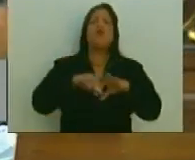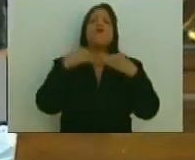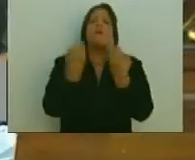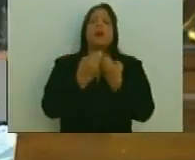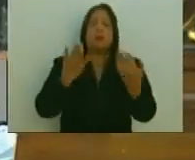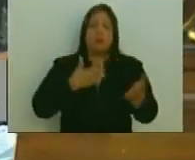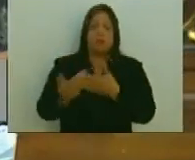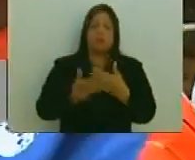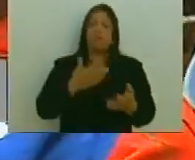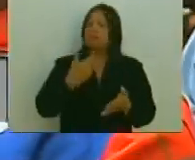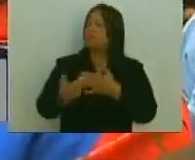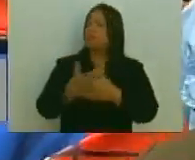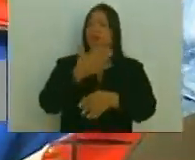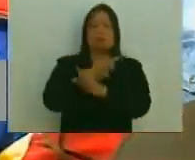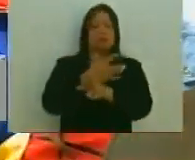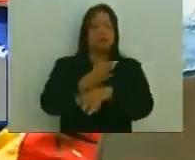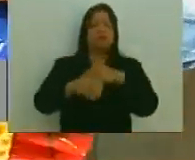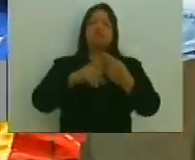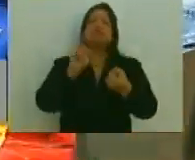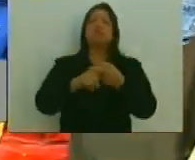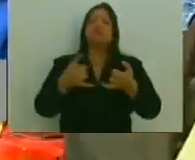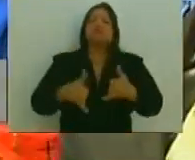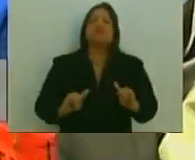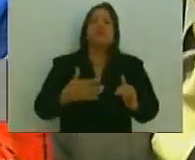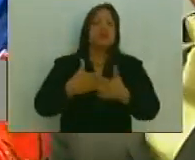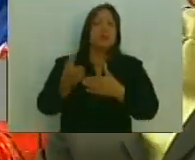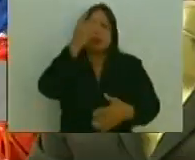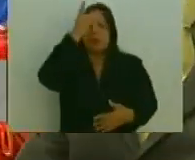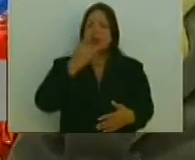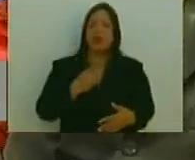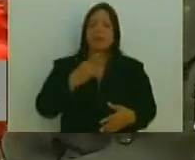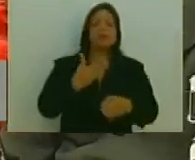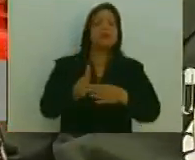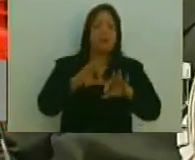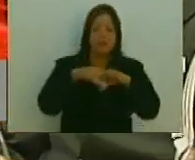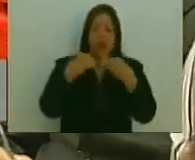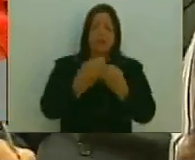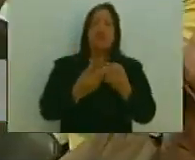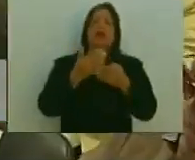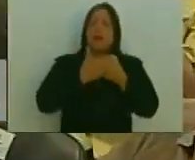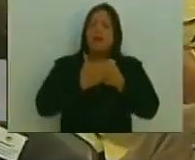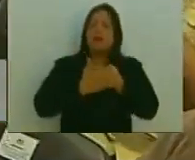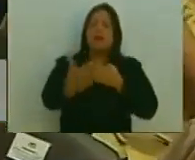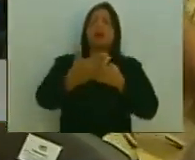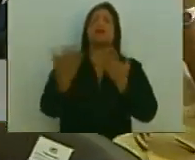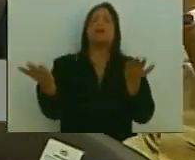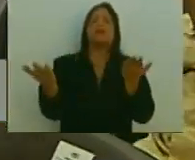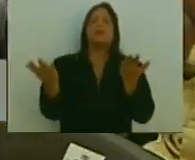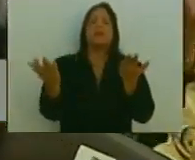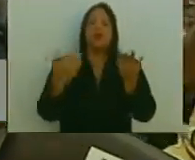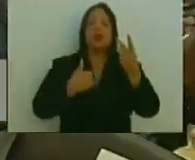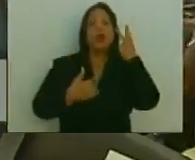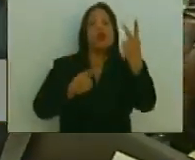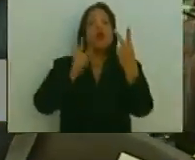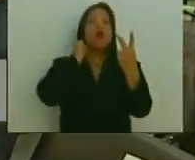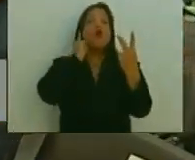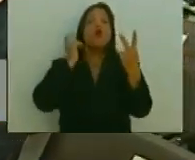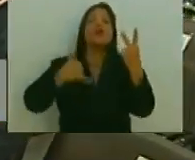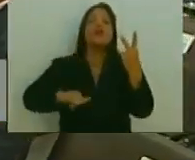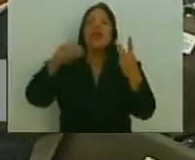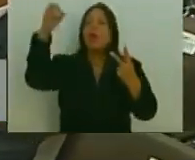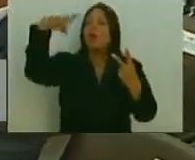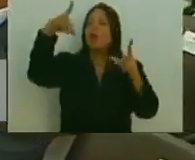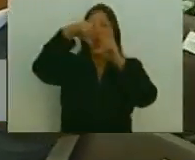familia con la discapacidad, porque ese no es el impedimento. Avancé no con una, sino que tengo dos, Lucero